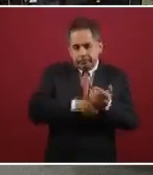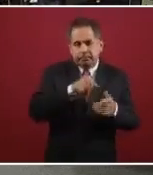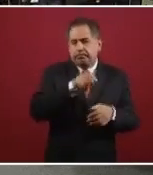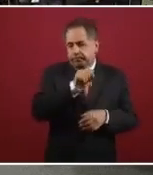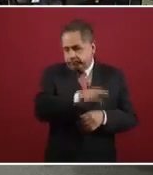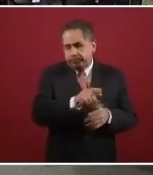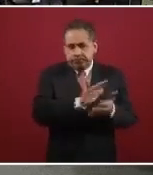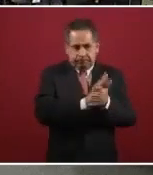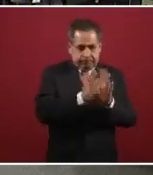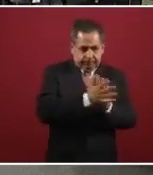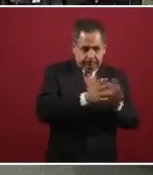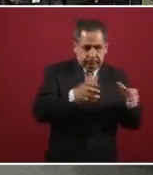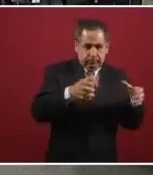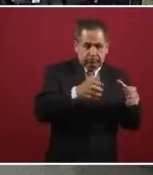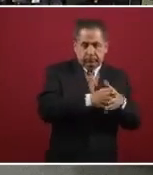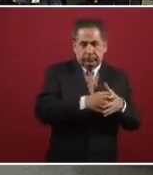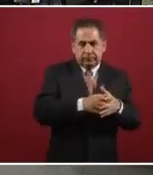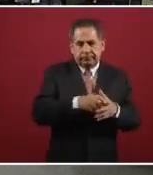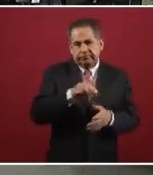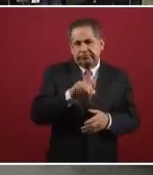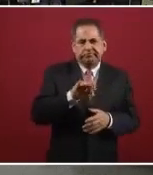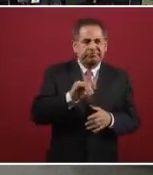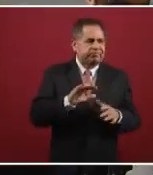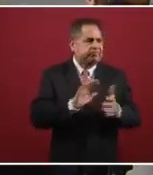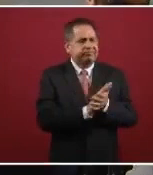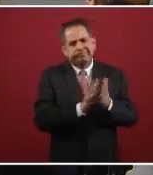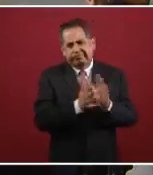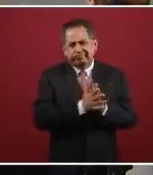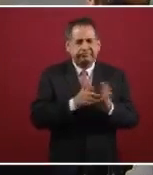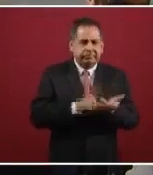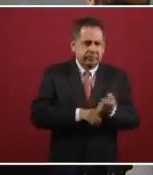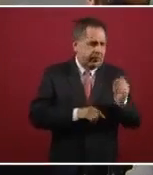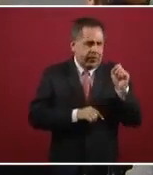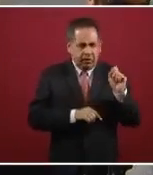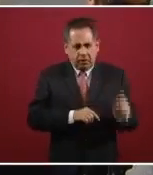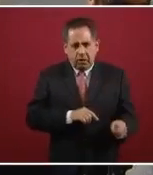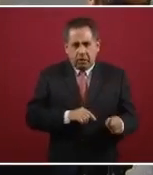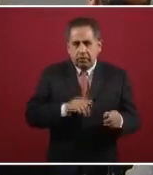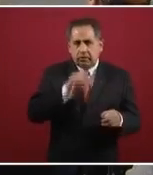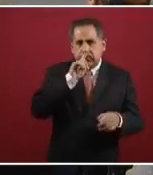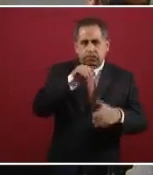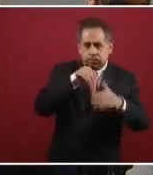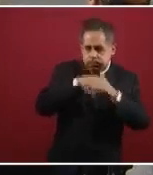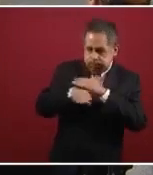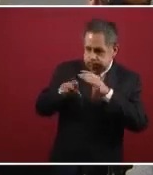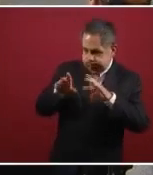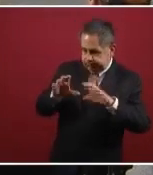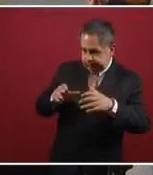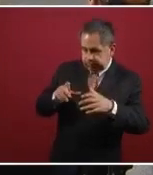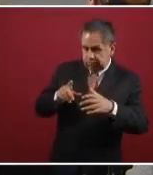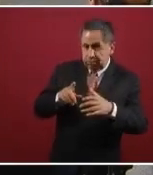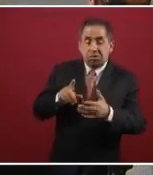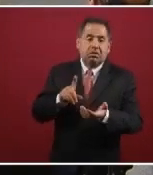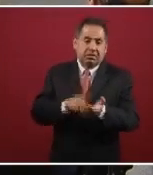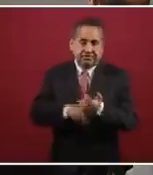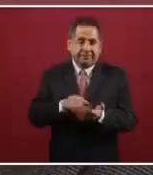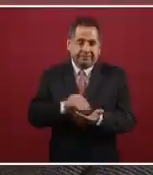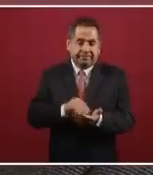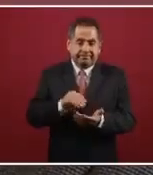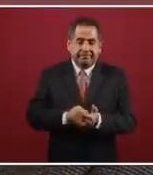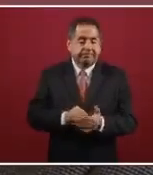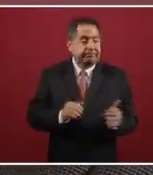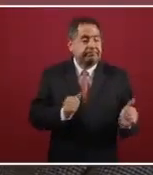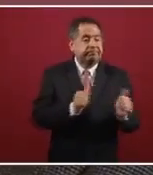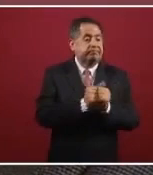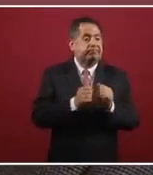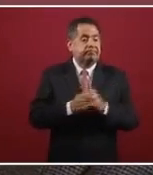realizadas por grupos de la delincuencia organizada, aunque por supuesto están presentes aún lamentablemente desapariciones vinculadas